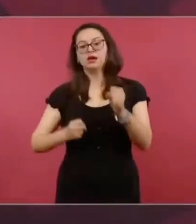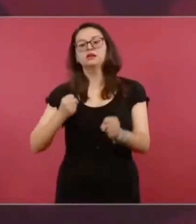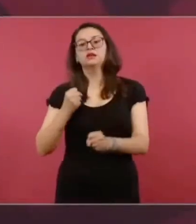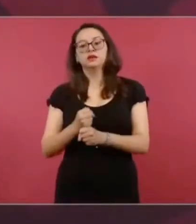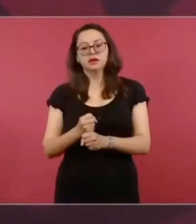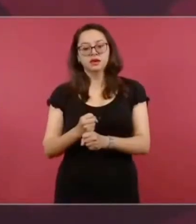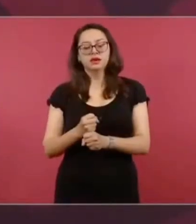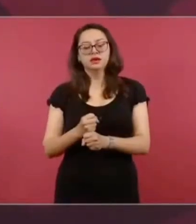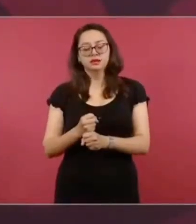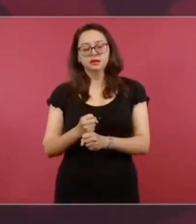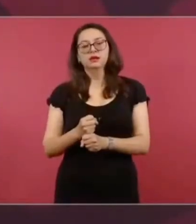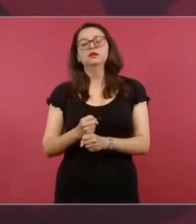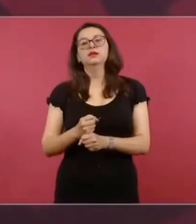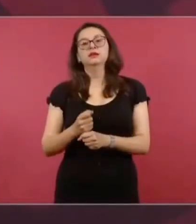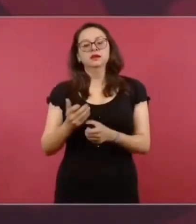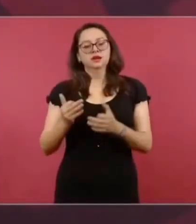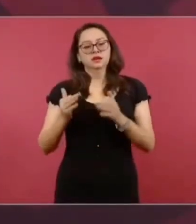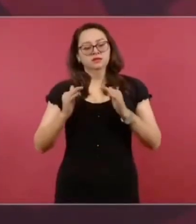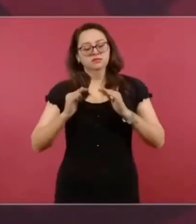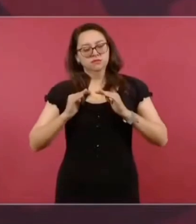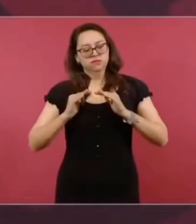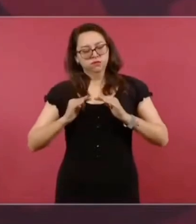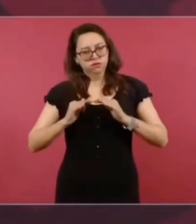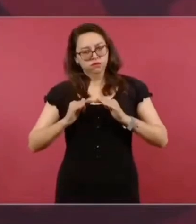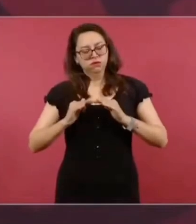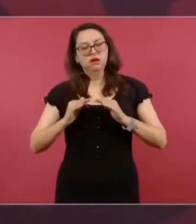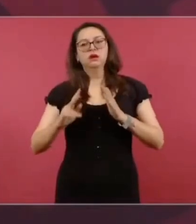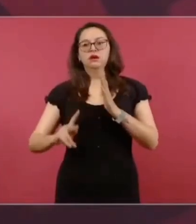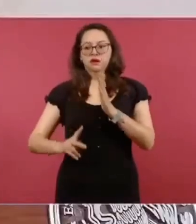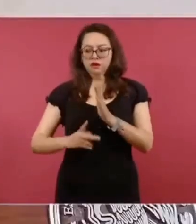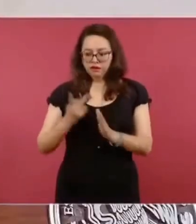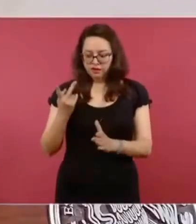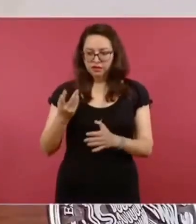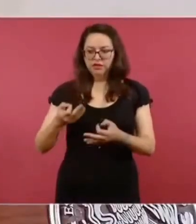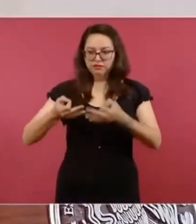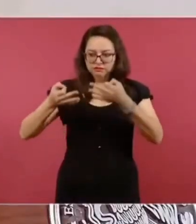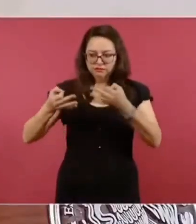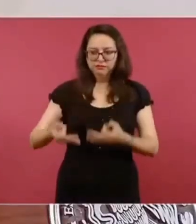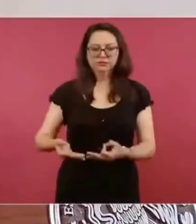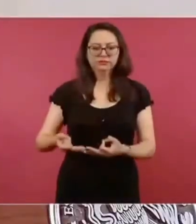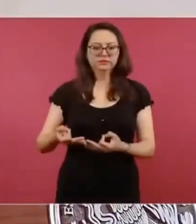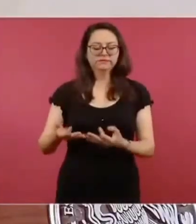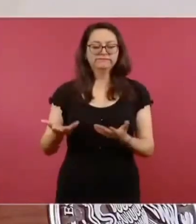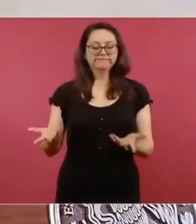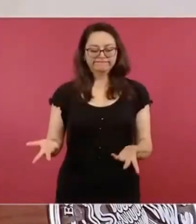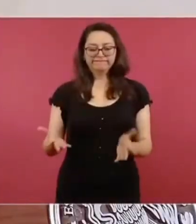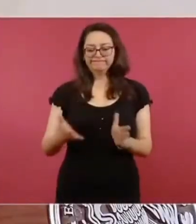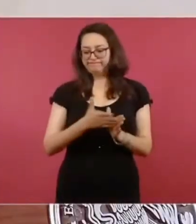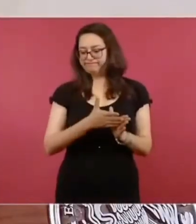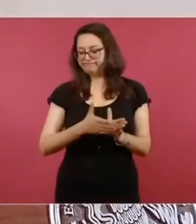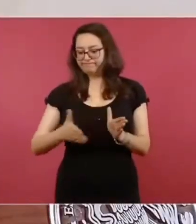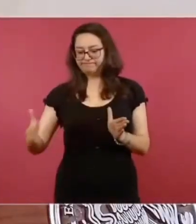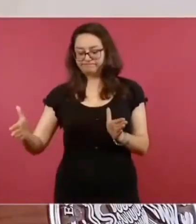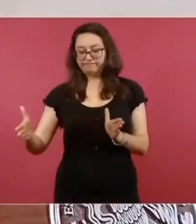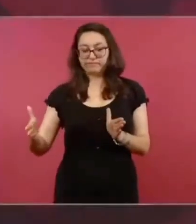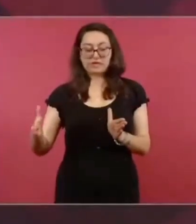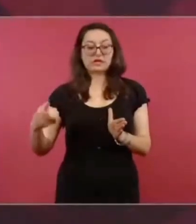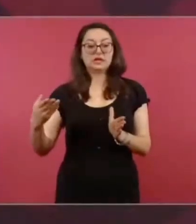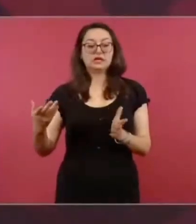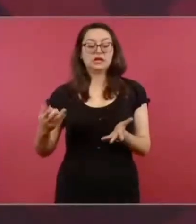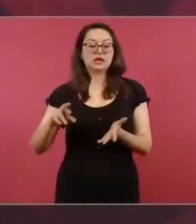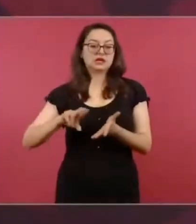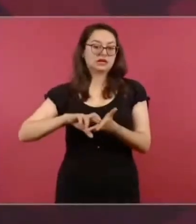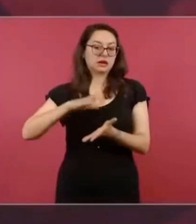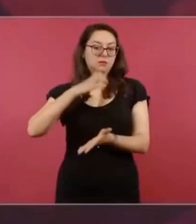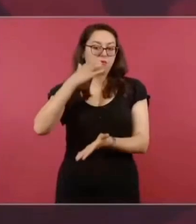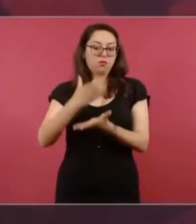desde que triunfa el movimiento liberal, lo que se conoce como la República Restaurada, de